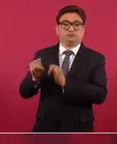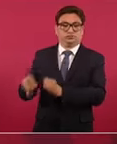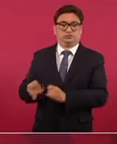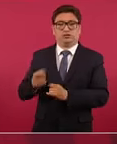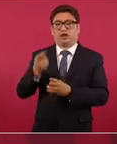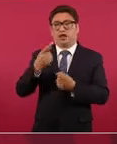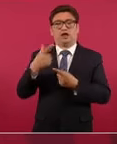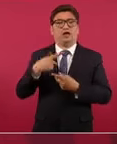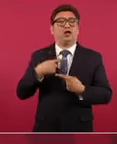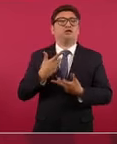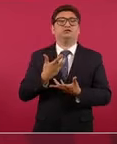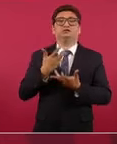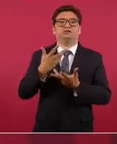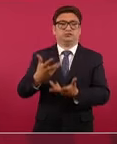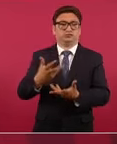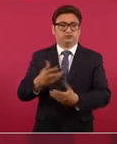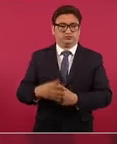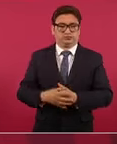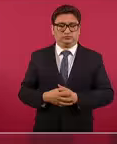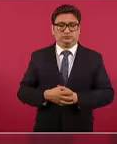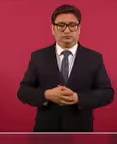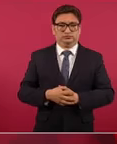aspiraciones atrás